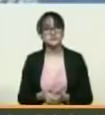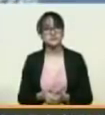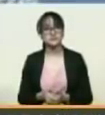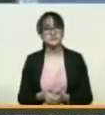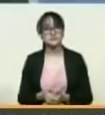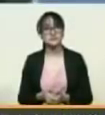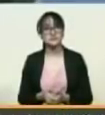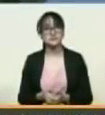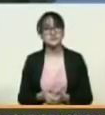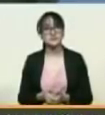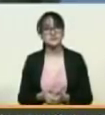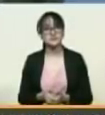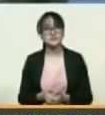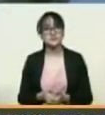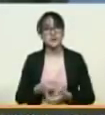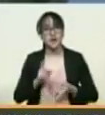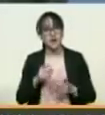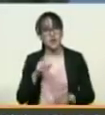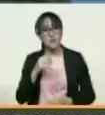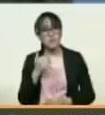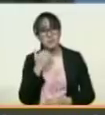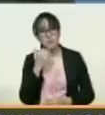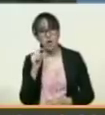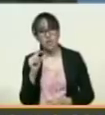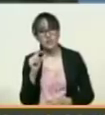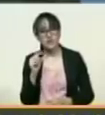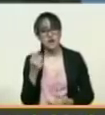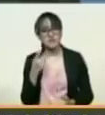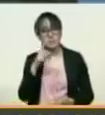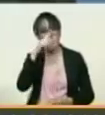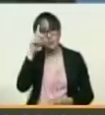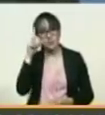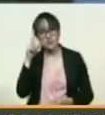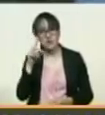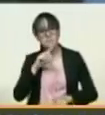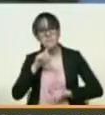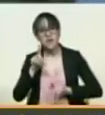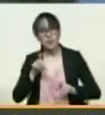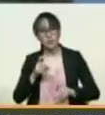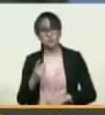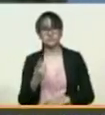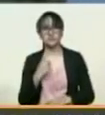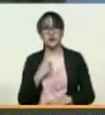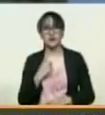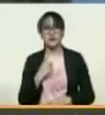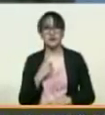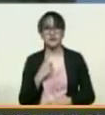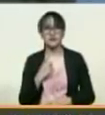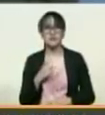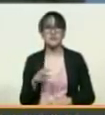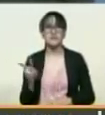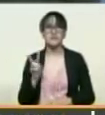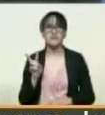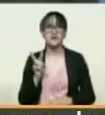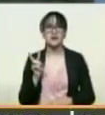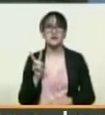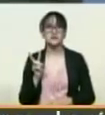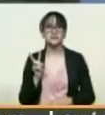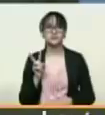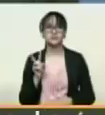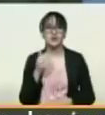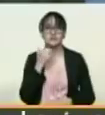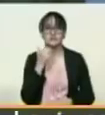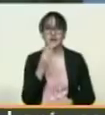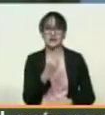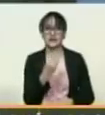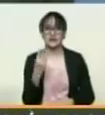Hace pocos días en Bruselas me hicieron una pregunta parecida. En Venezuela somos, ya debemos ser cerca de los